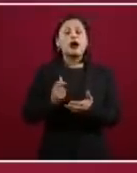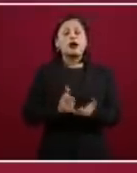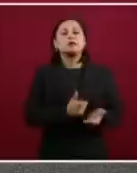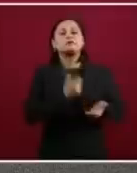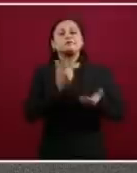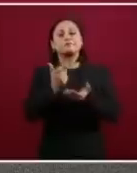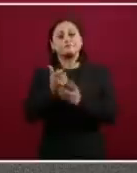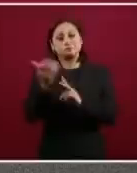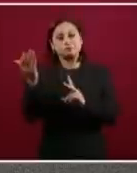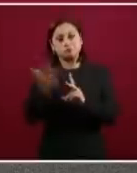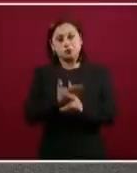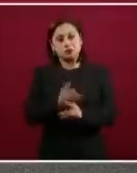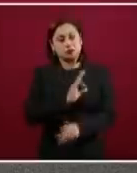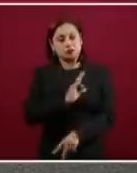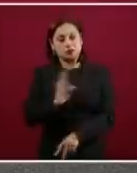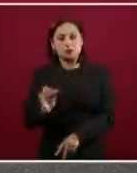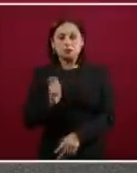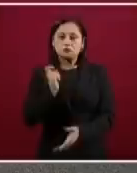asegurada.